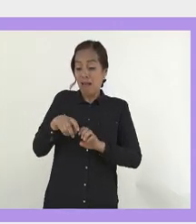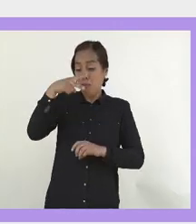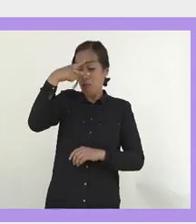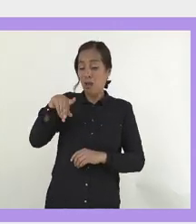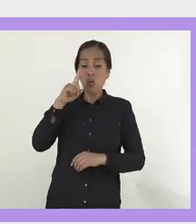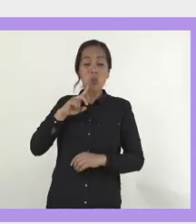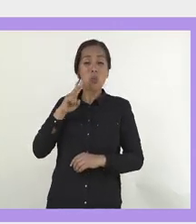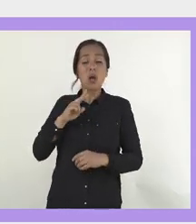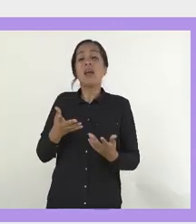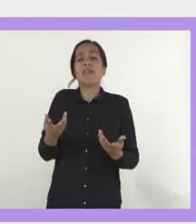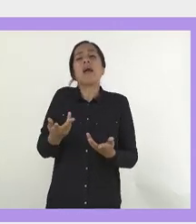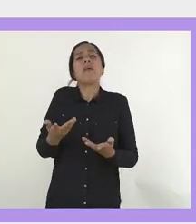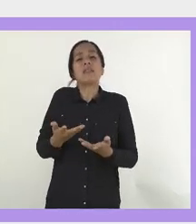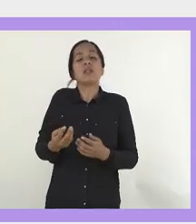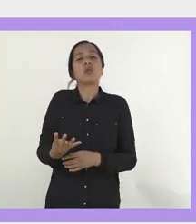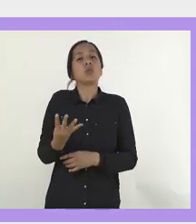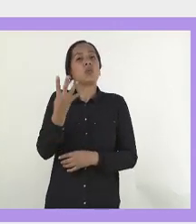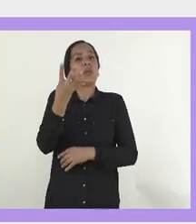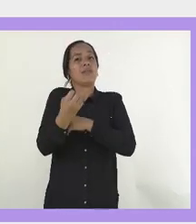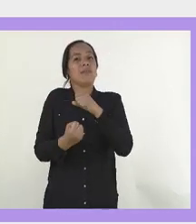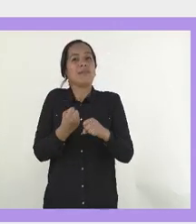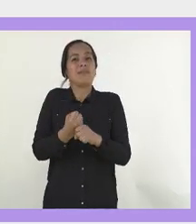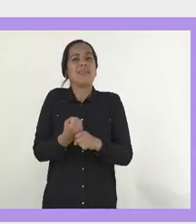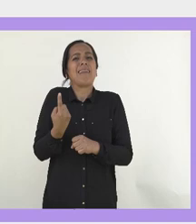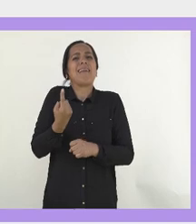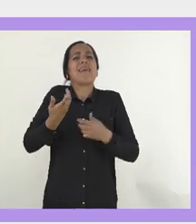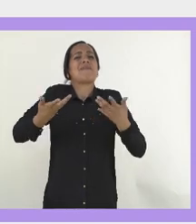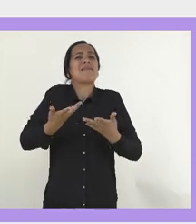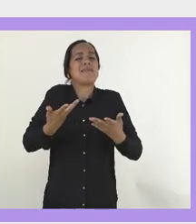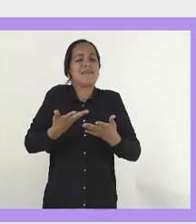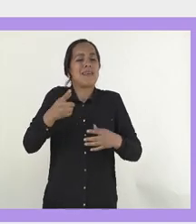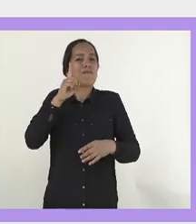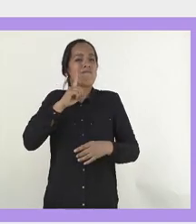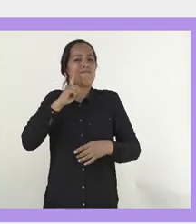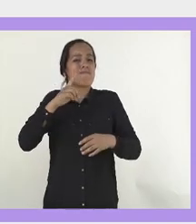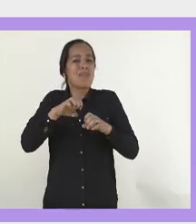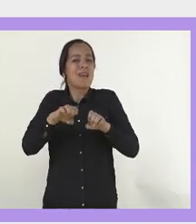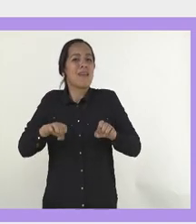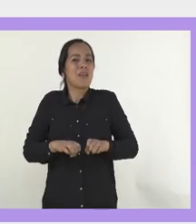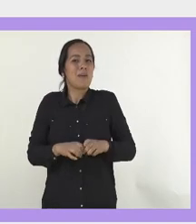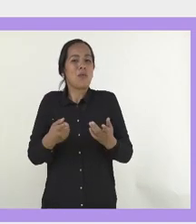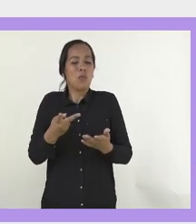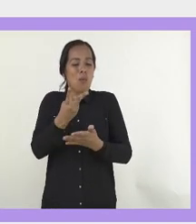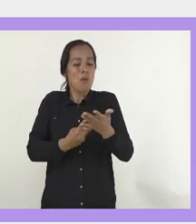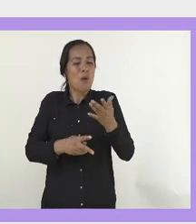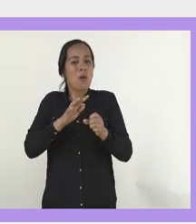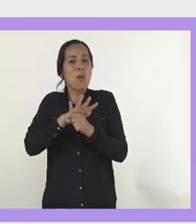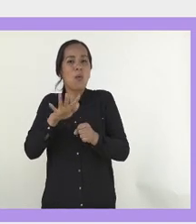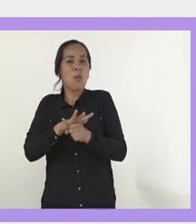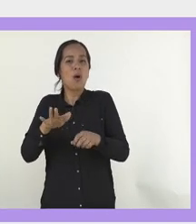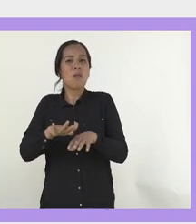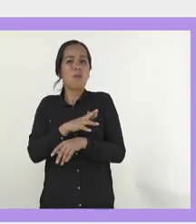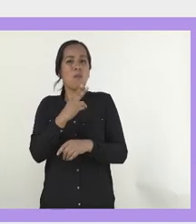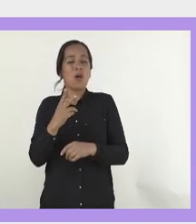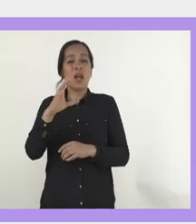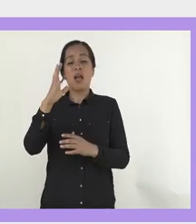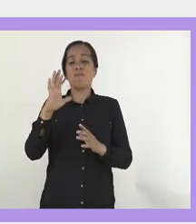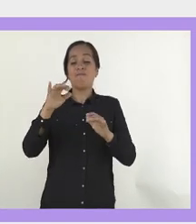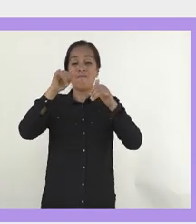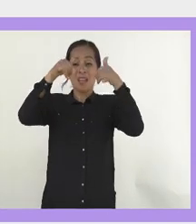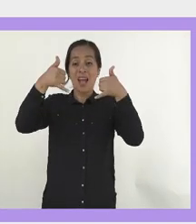son tantos son cuatro años pero qué va a ser la selección Cuál es el plan que va a seguir la selección porque se atraviesa Copa Oro